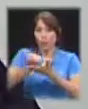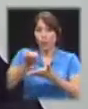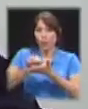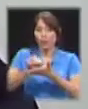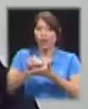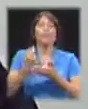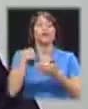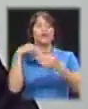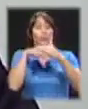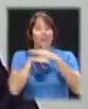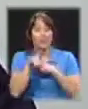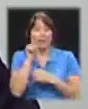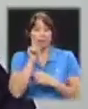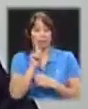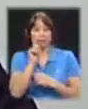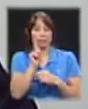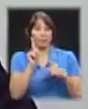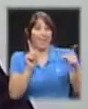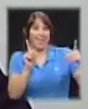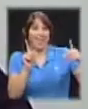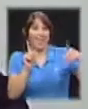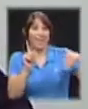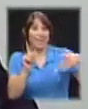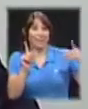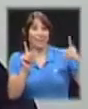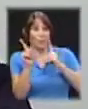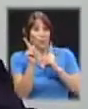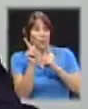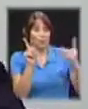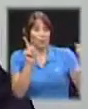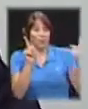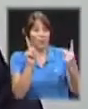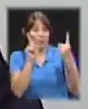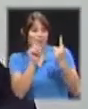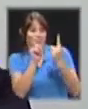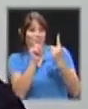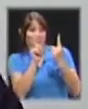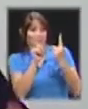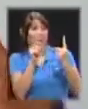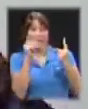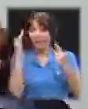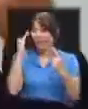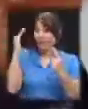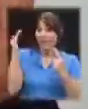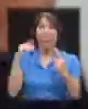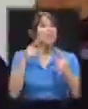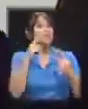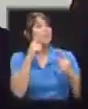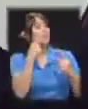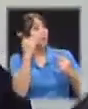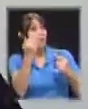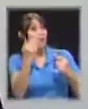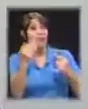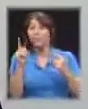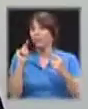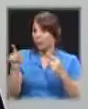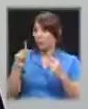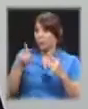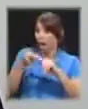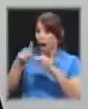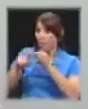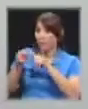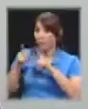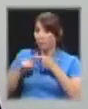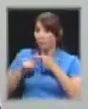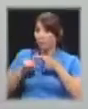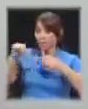él muy amable me saludó y me preguntó, ¿y los amigos de México y América Latina? Y yo tomé 2-3 minutos y le